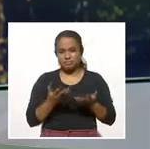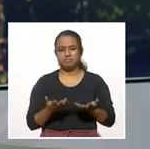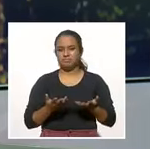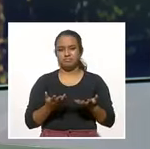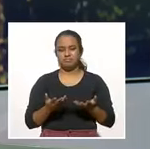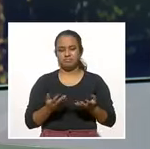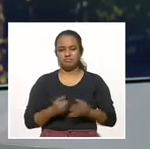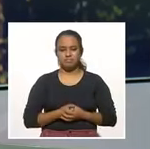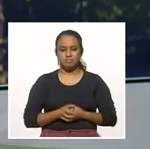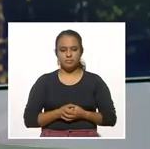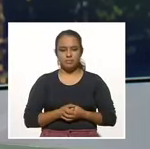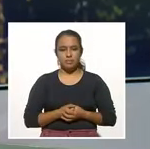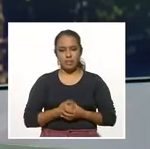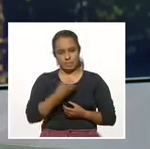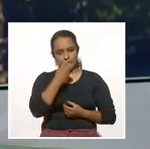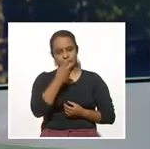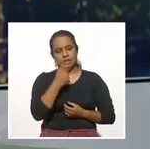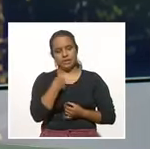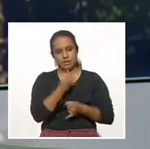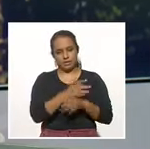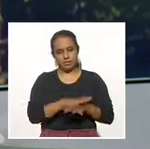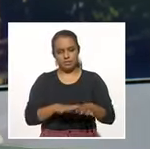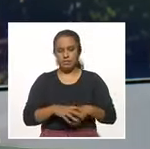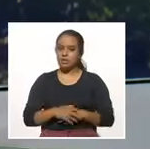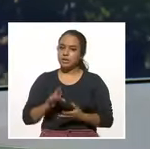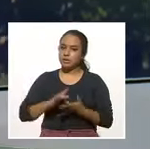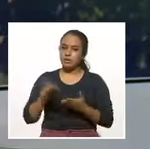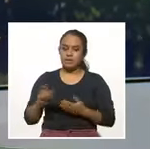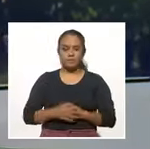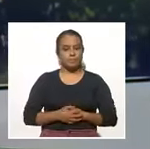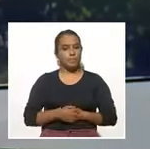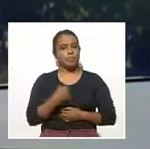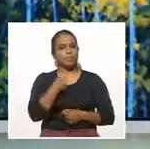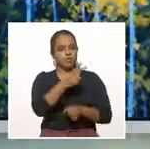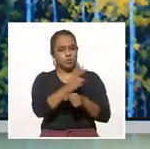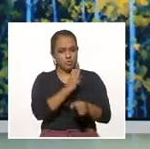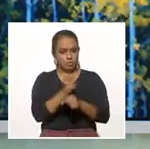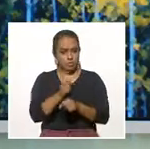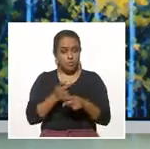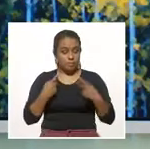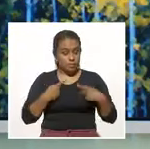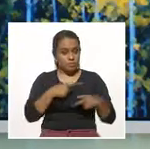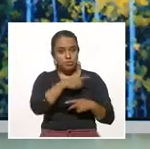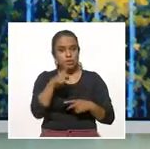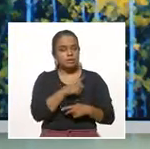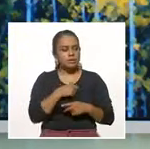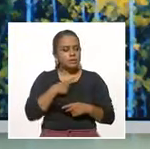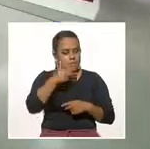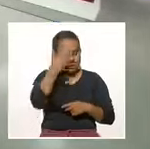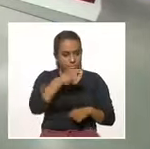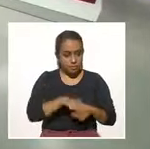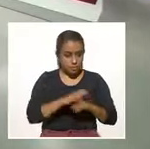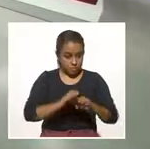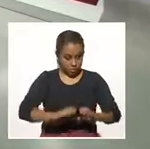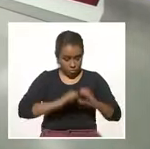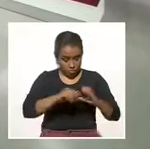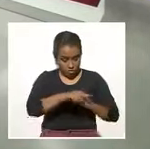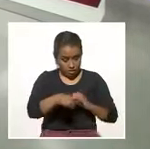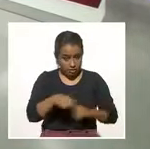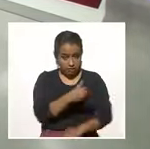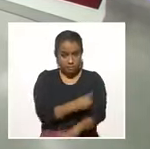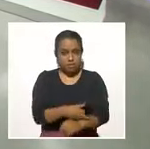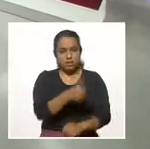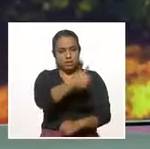de información. Entonces esa sería mi información. Gracias, Felipe. Yo invitaría a que las personas se involucren. La protección de la familia